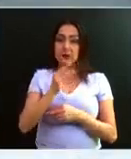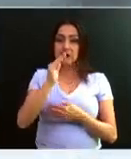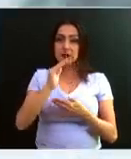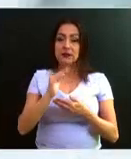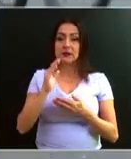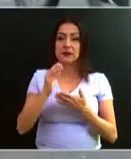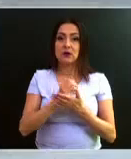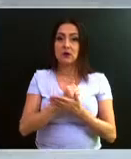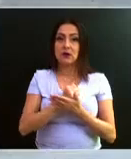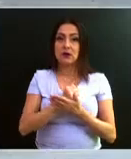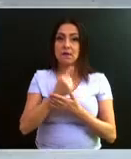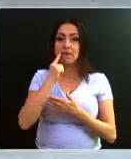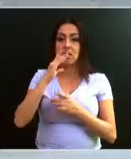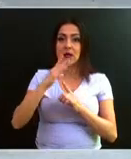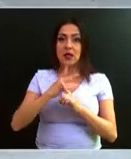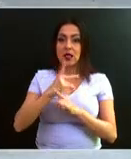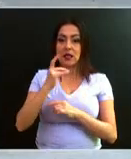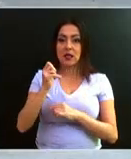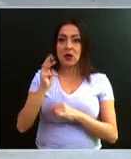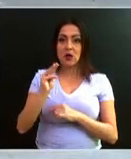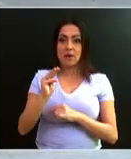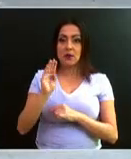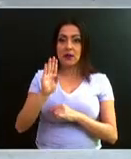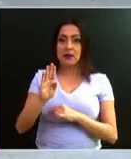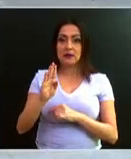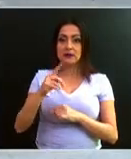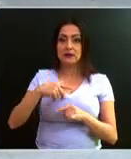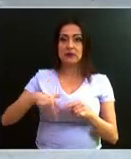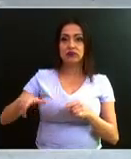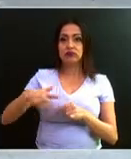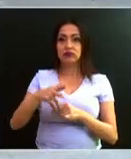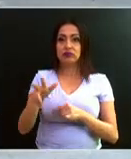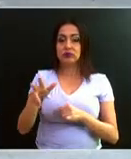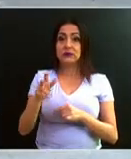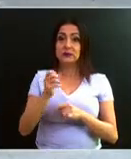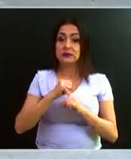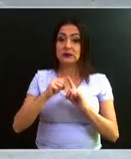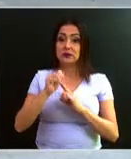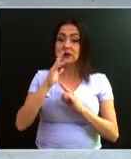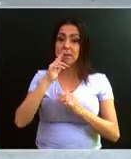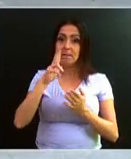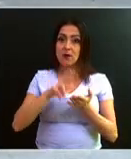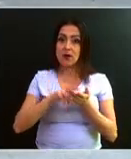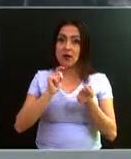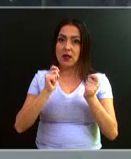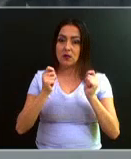que se cobra por cada kilómetro en este recorrido. En caso de ser aprobado